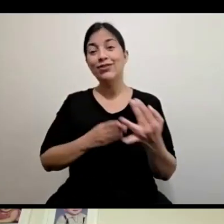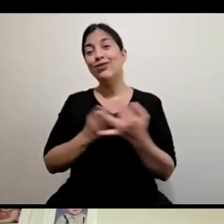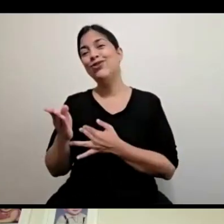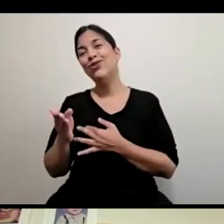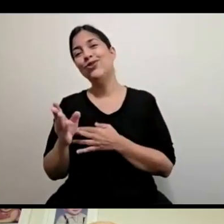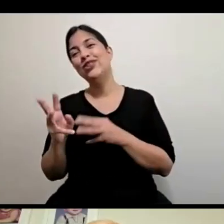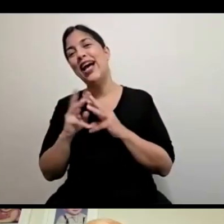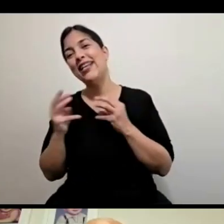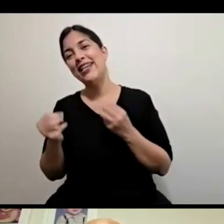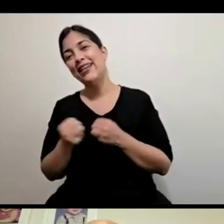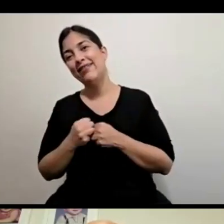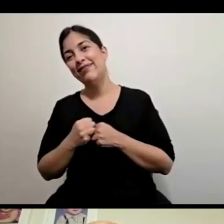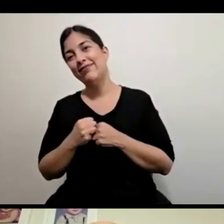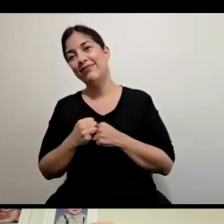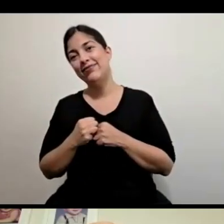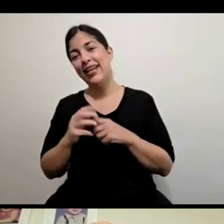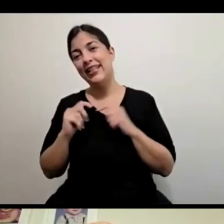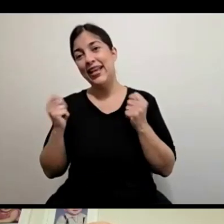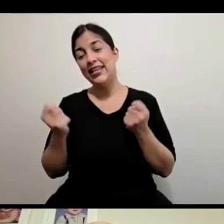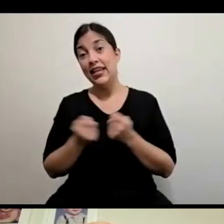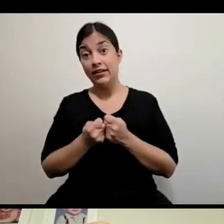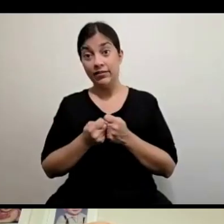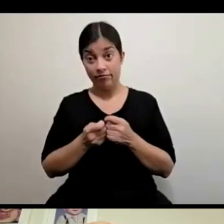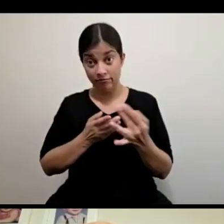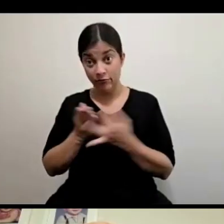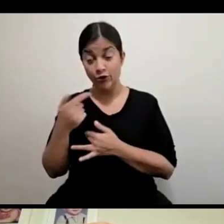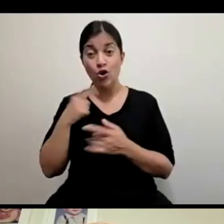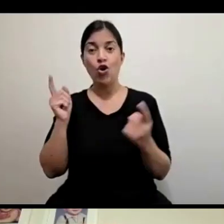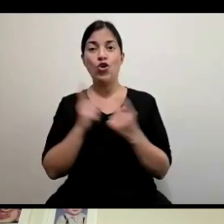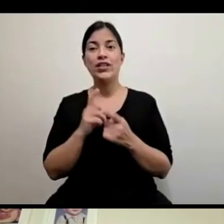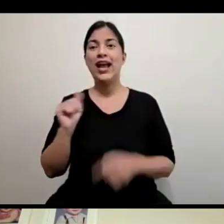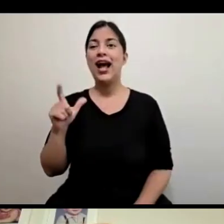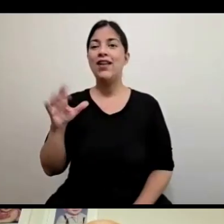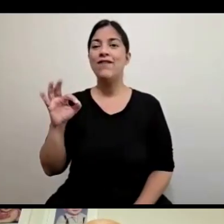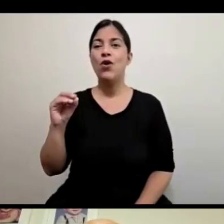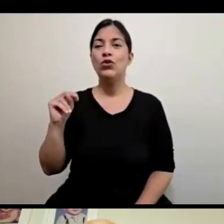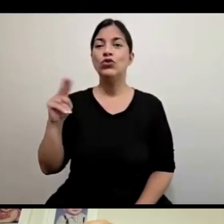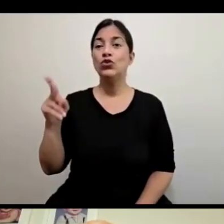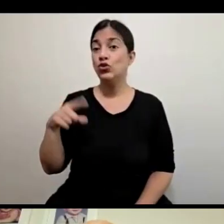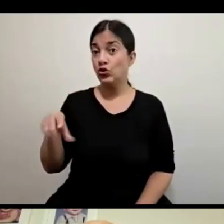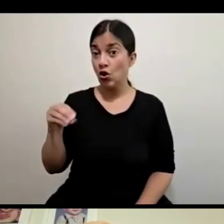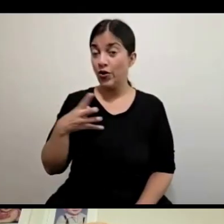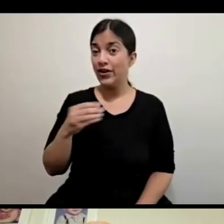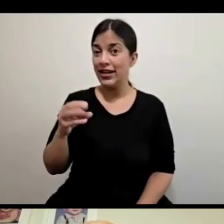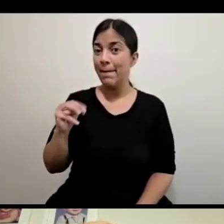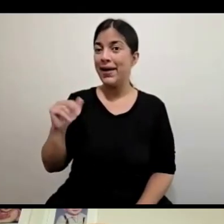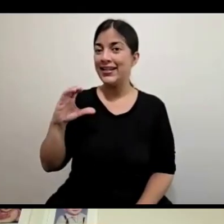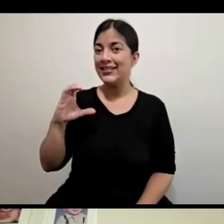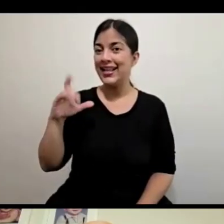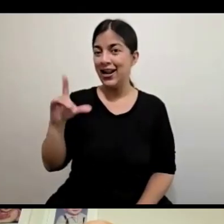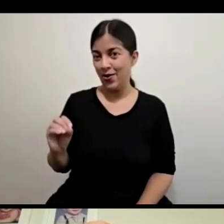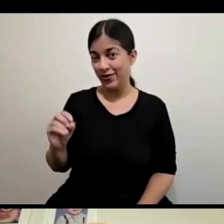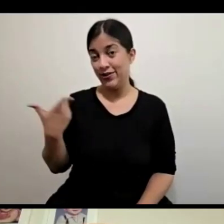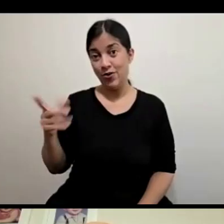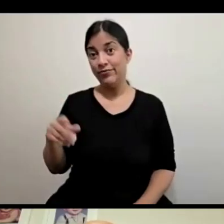en el camino hacia el taller conocí a quién, Alfonso y a Marcelo, que era Marcelo, que era carpintero, y Alfonso, que era carpintero,